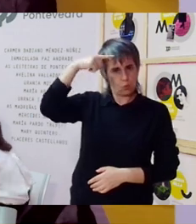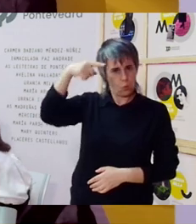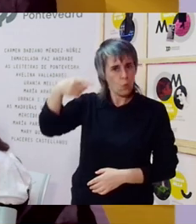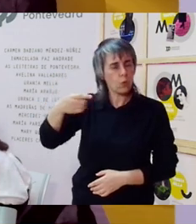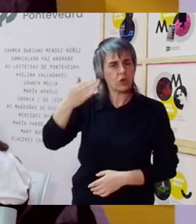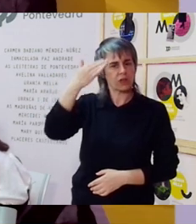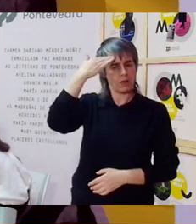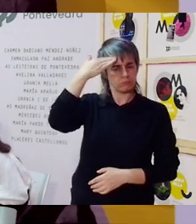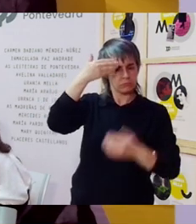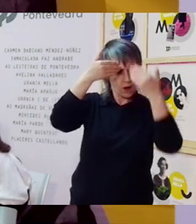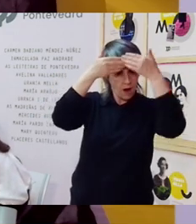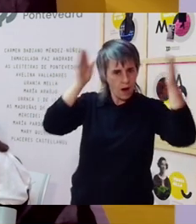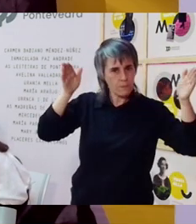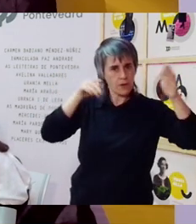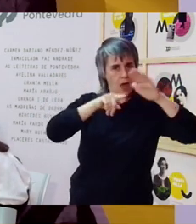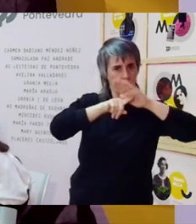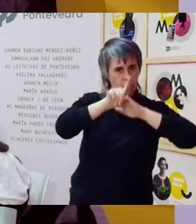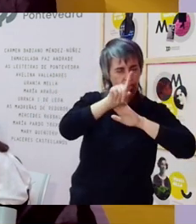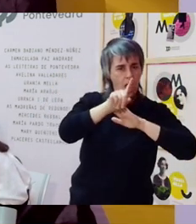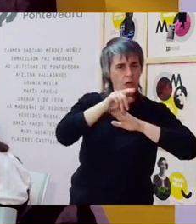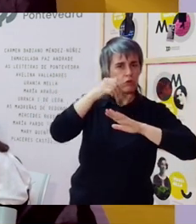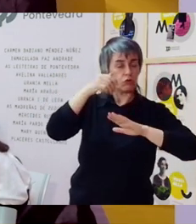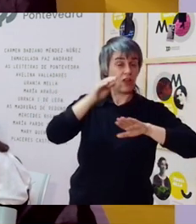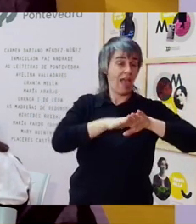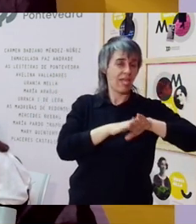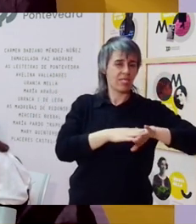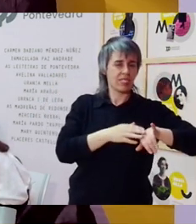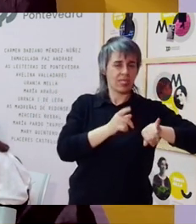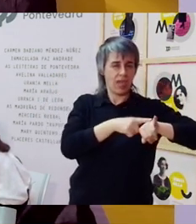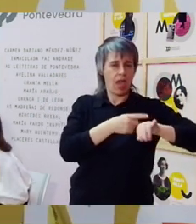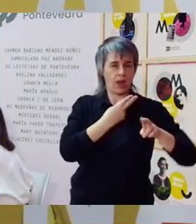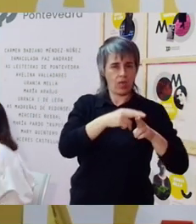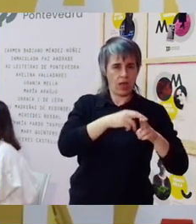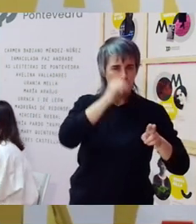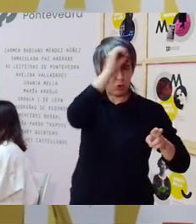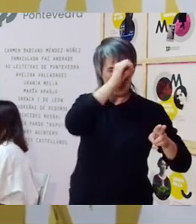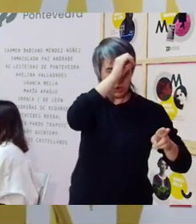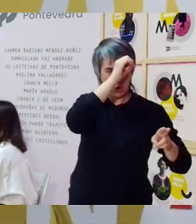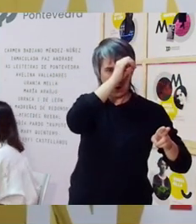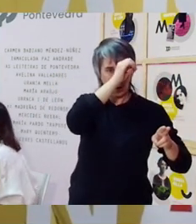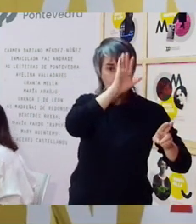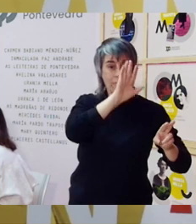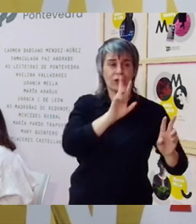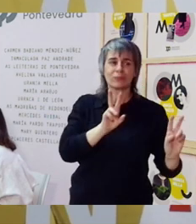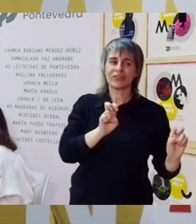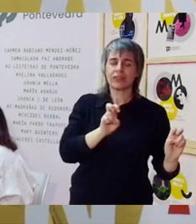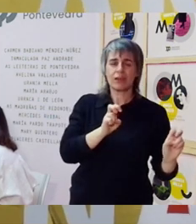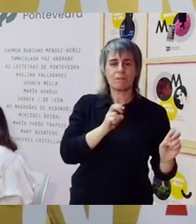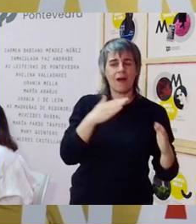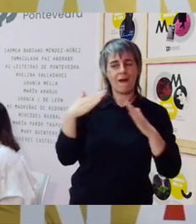moi de izquierdas, os temas domésticos eran tristes.